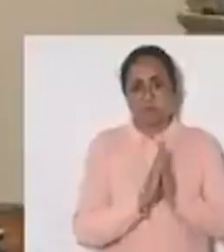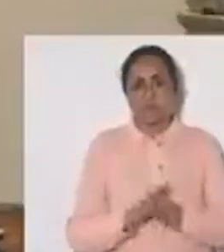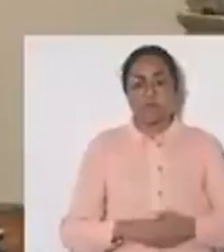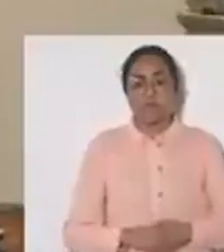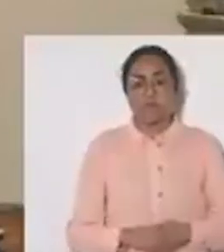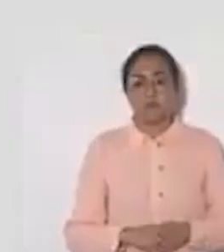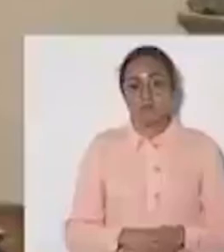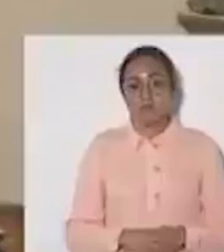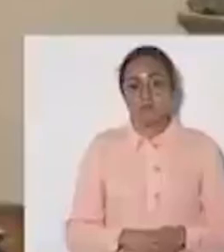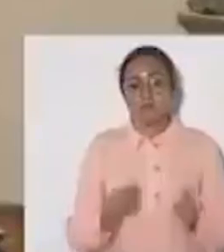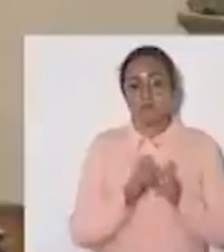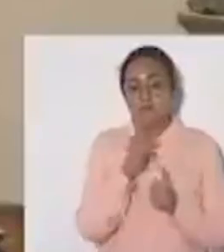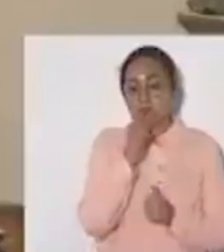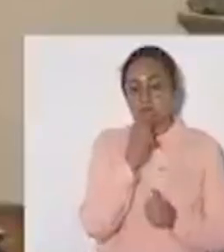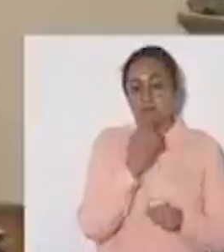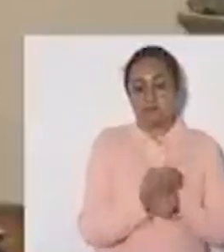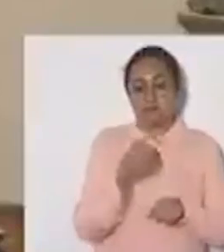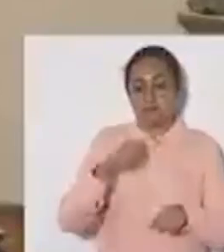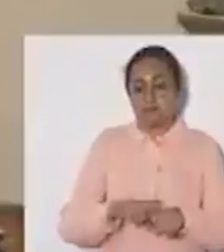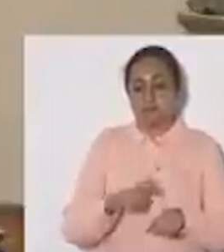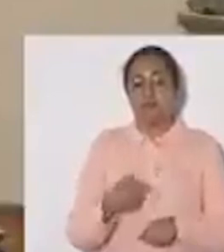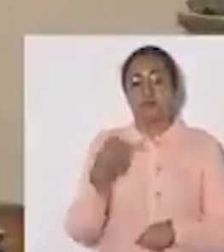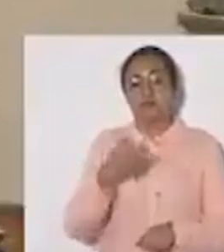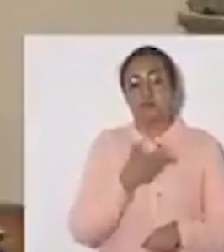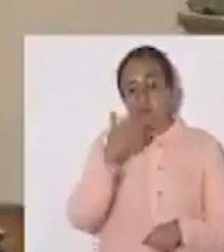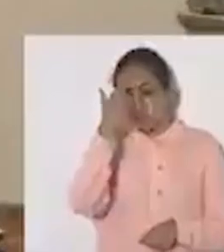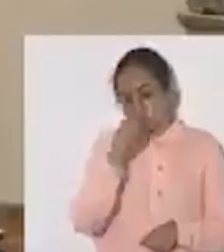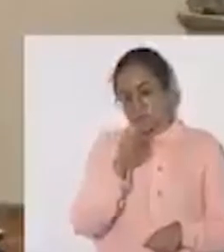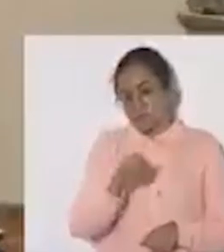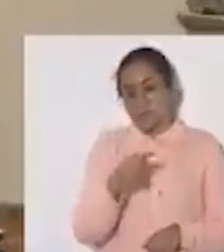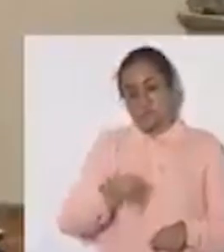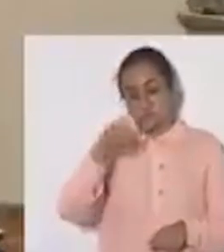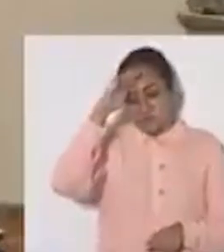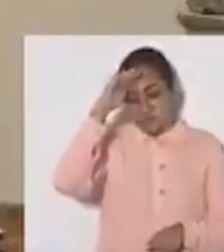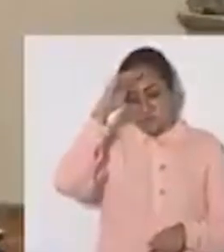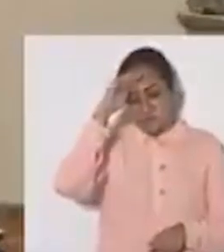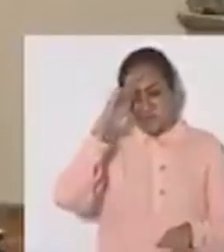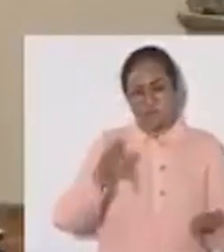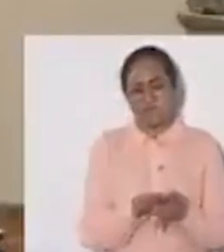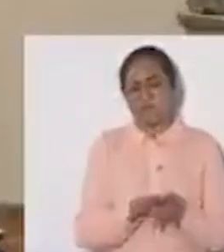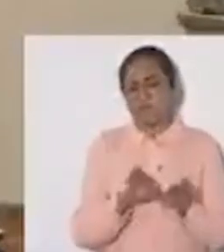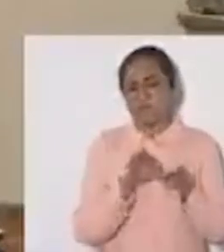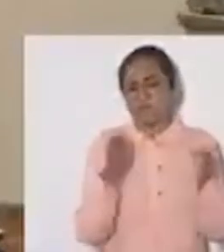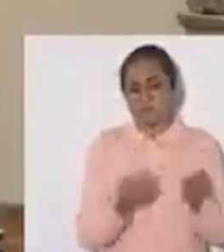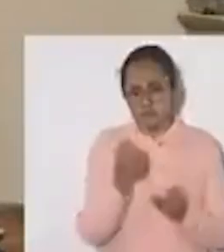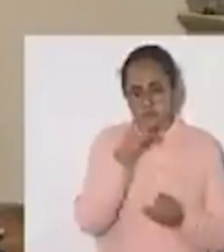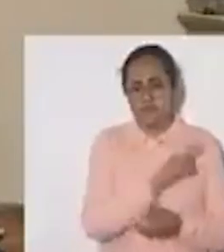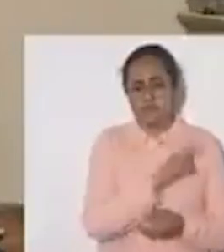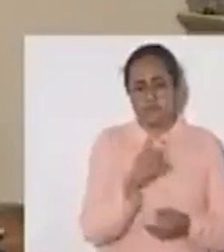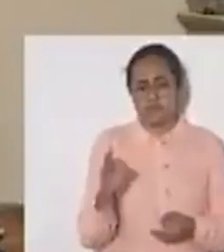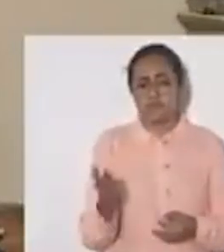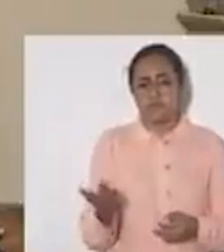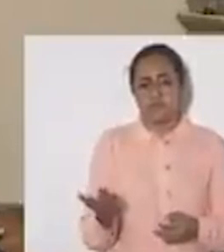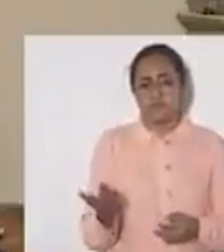estatal desde el domingo pasado 11 de diciembre se sentía enfermo. Durante la entrega de patrullas a presidentes